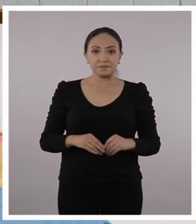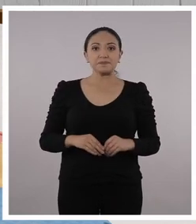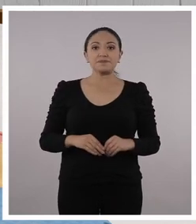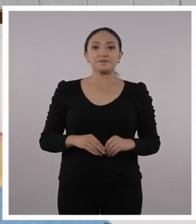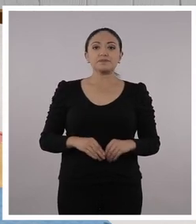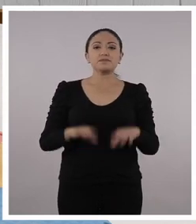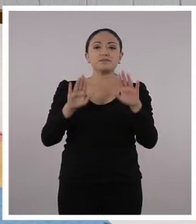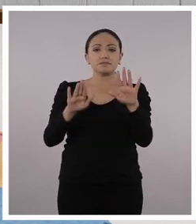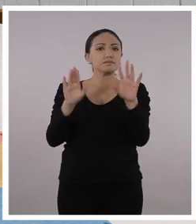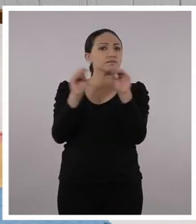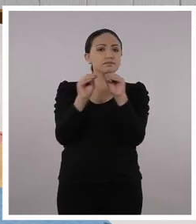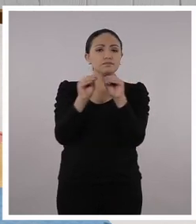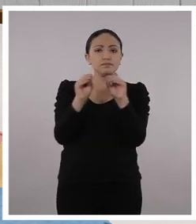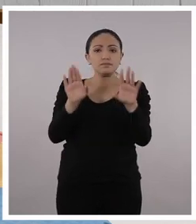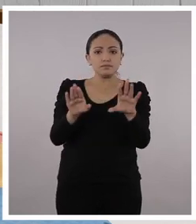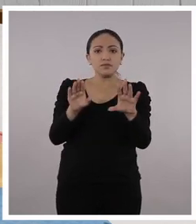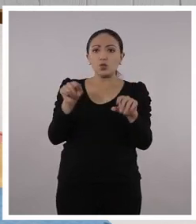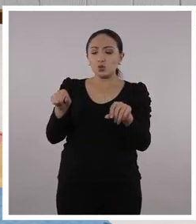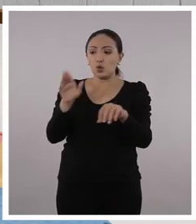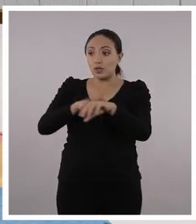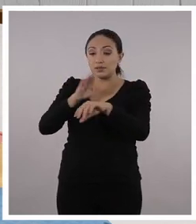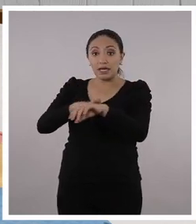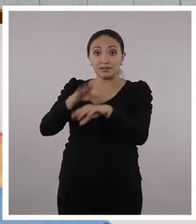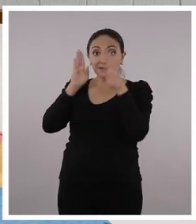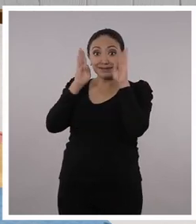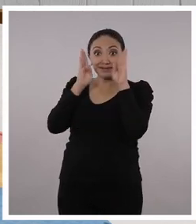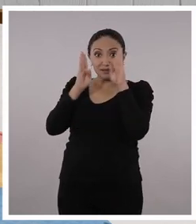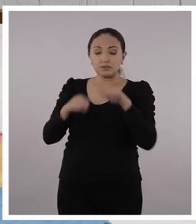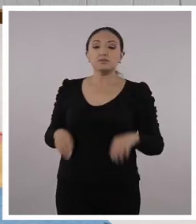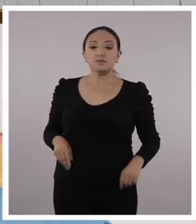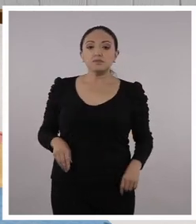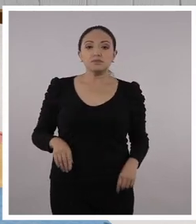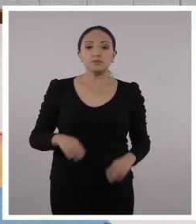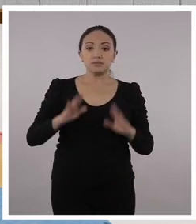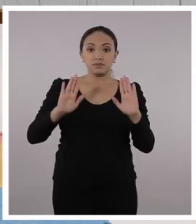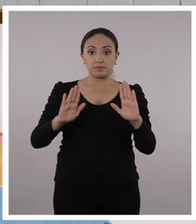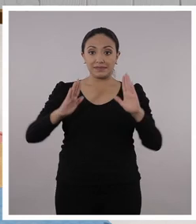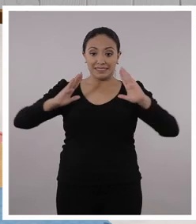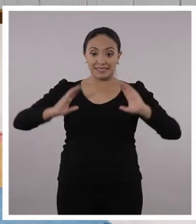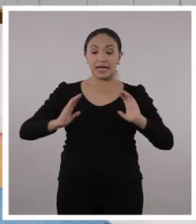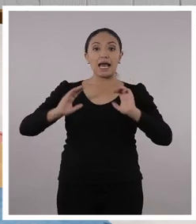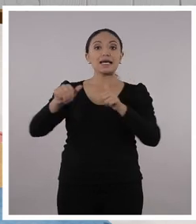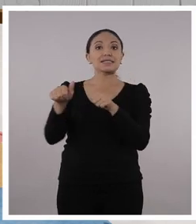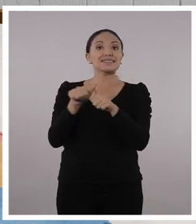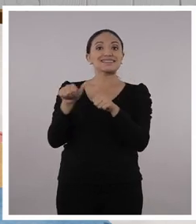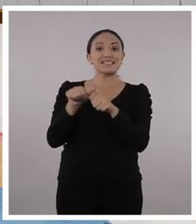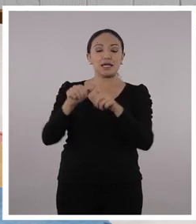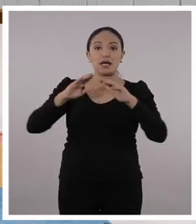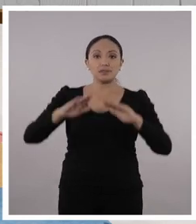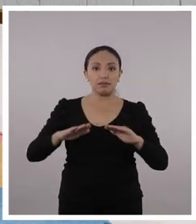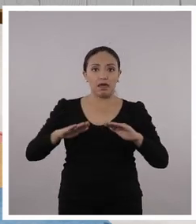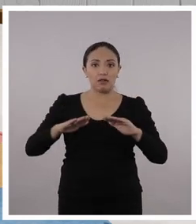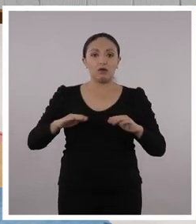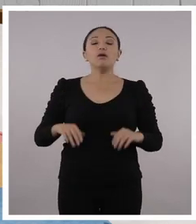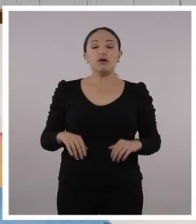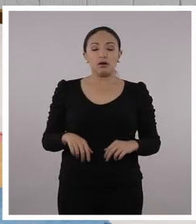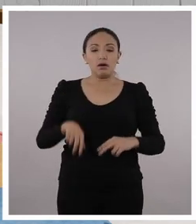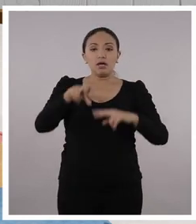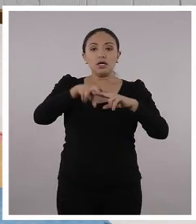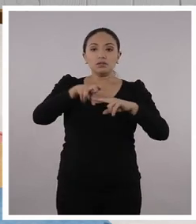Monse. Entonces, poniendo ya estas cosas que va a llamar la atención de nuestro bebé, lo que vamos a hacer es colocarlos cerca, pero